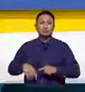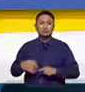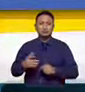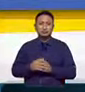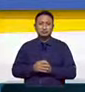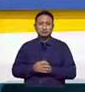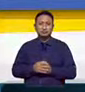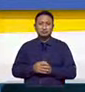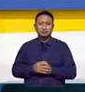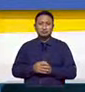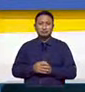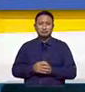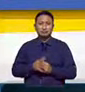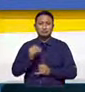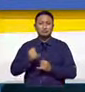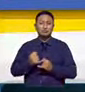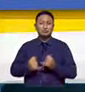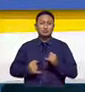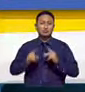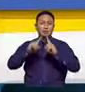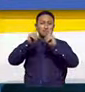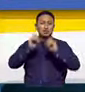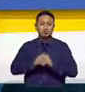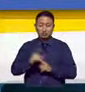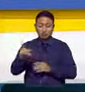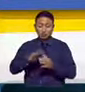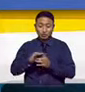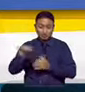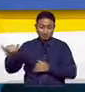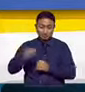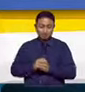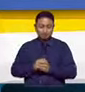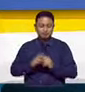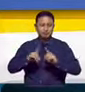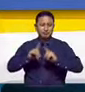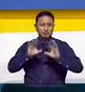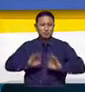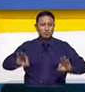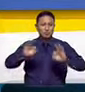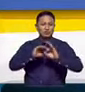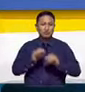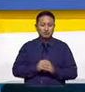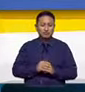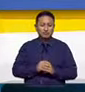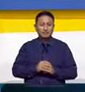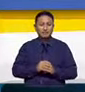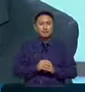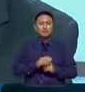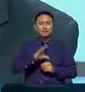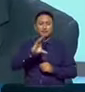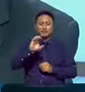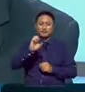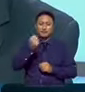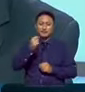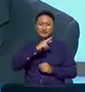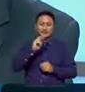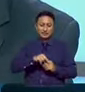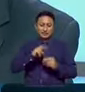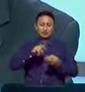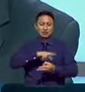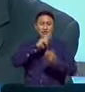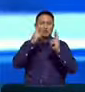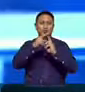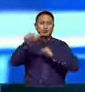Yo quiero hacerles una última pregunta, ya tengo que ir con mis compañeros, pero me parece fundamental porque mencionó César el tema de la reforma